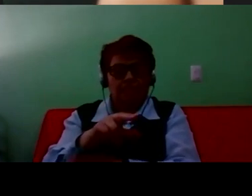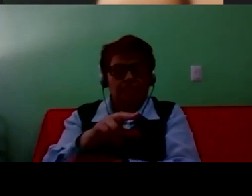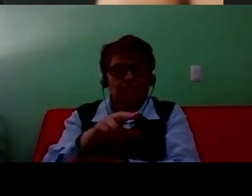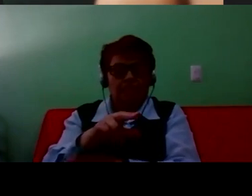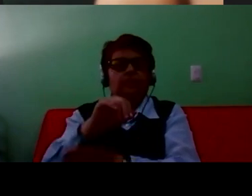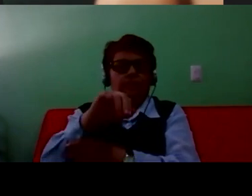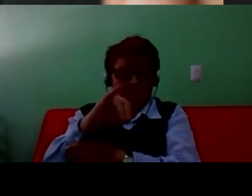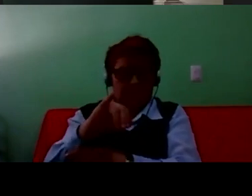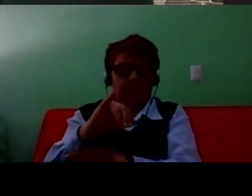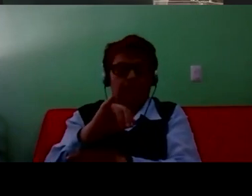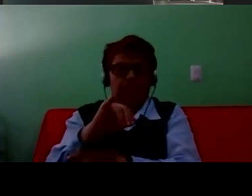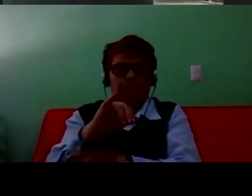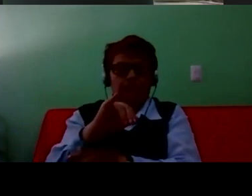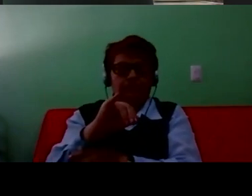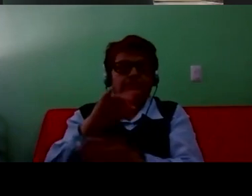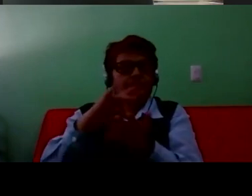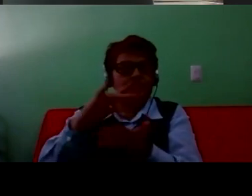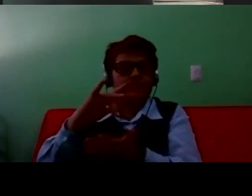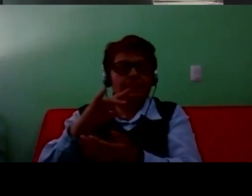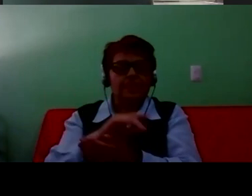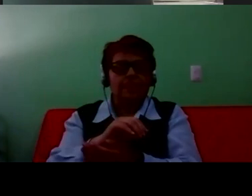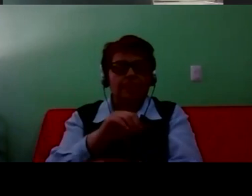Presente. Gracias.